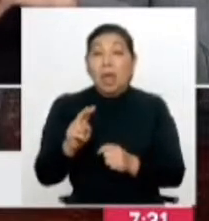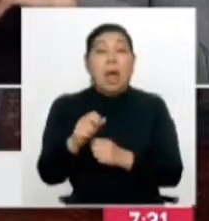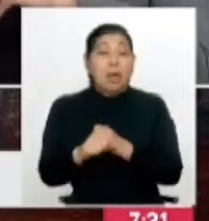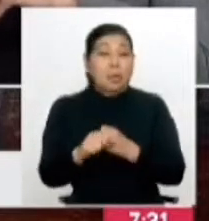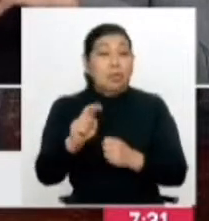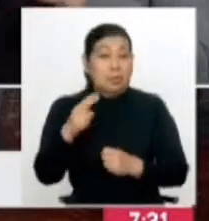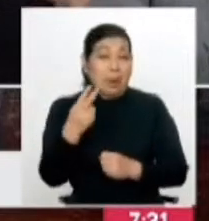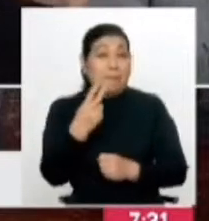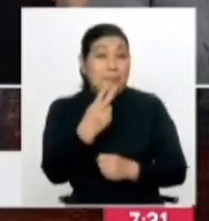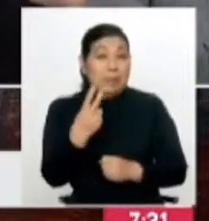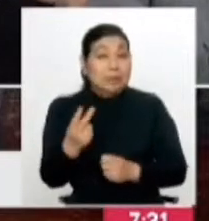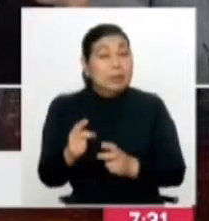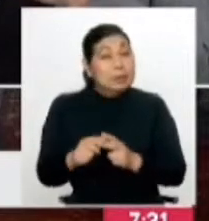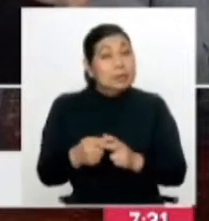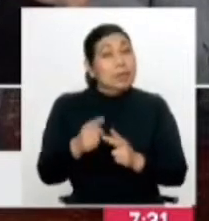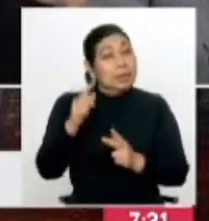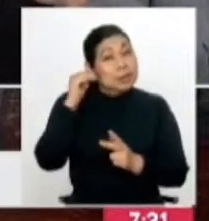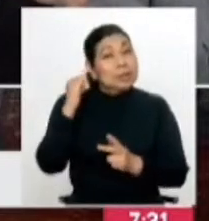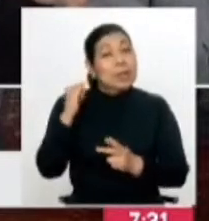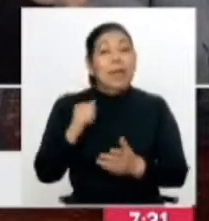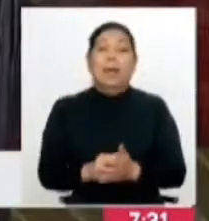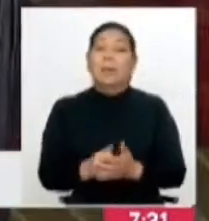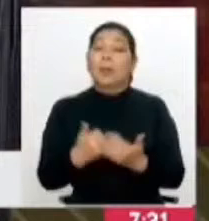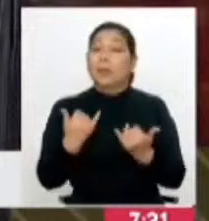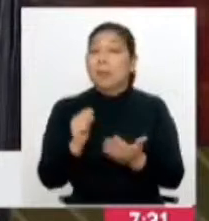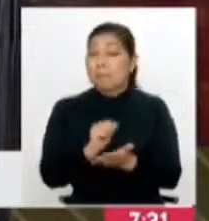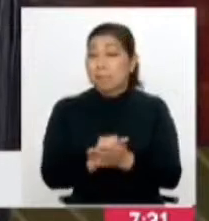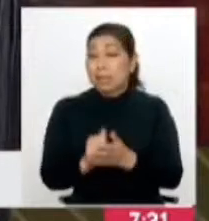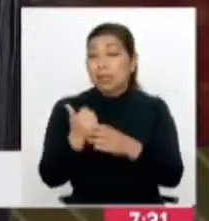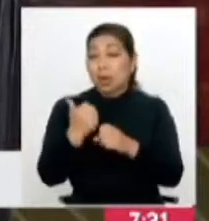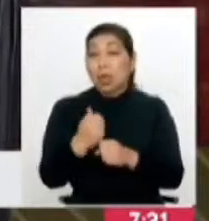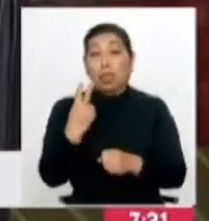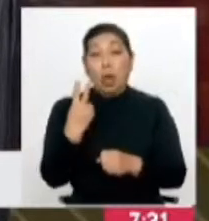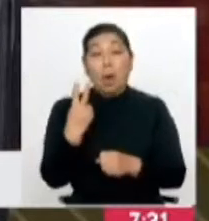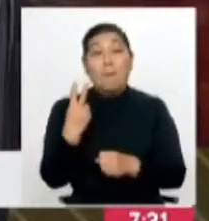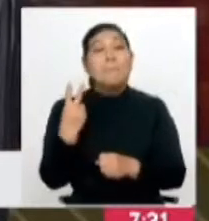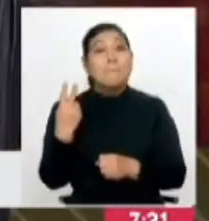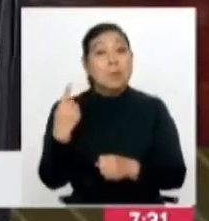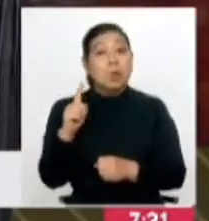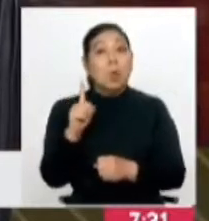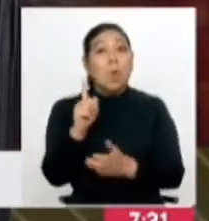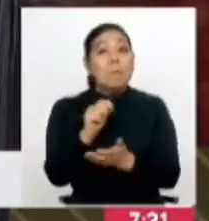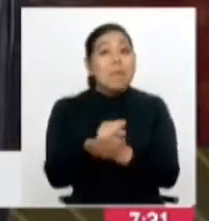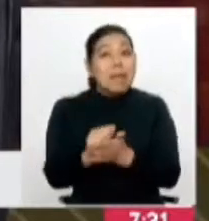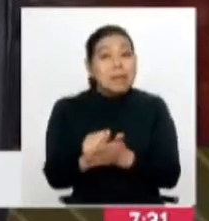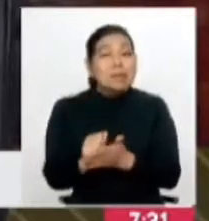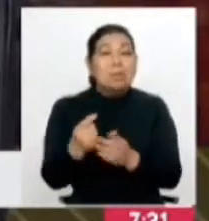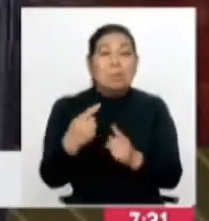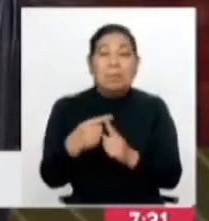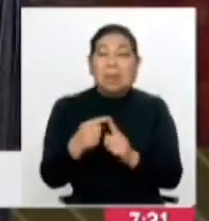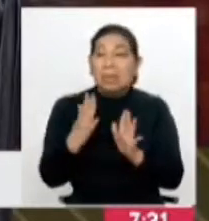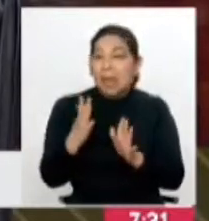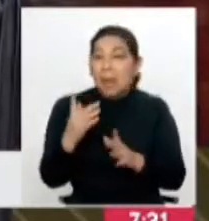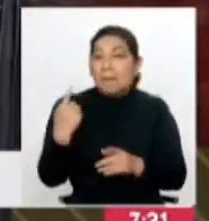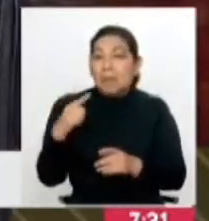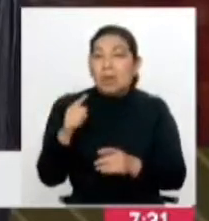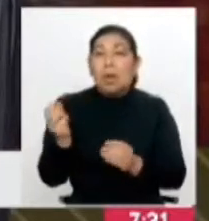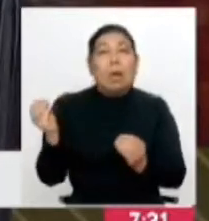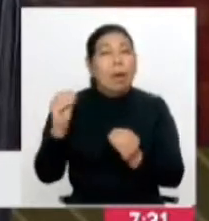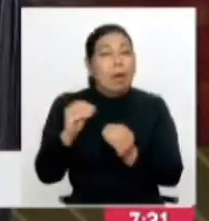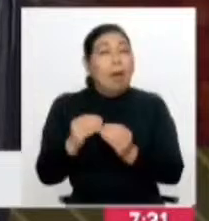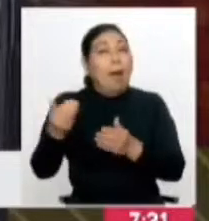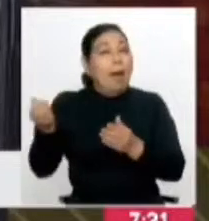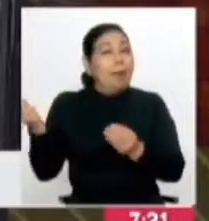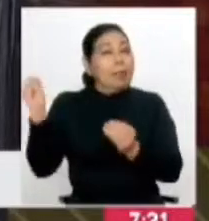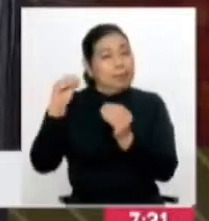2022. Hemos empezado a crear este mes de agosto 2 millones de cuentas por mes. Sumaríamos 10 millones más las dos